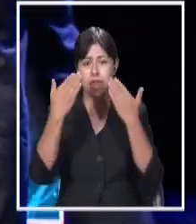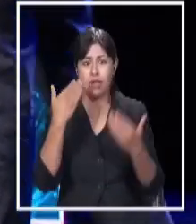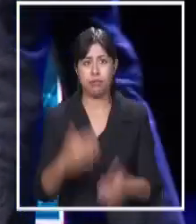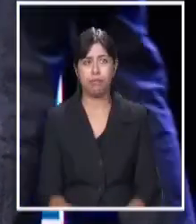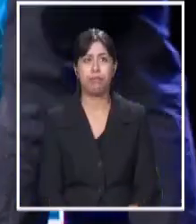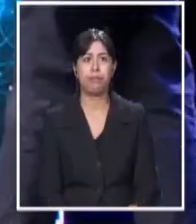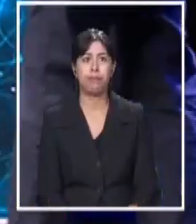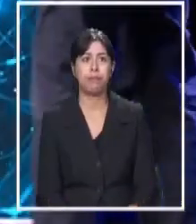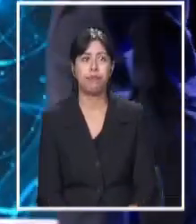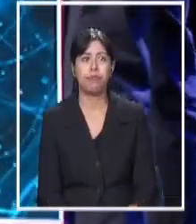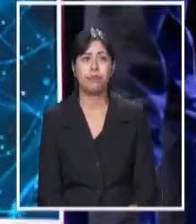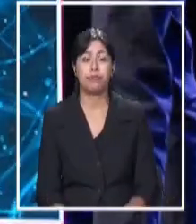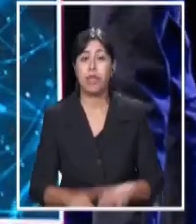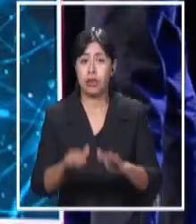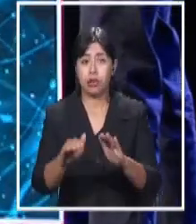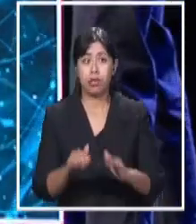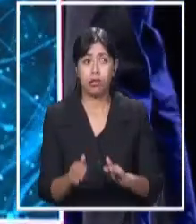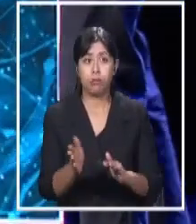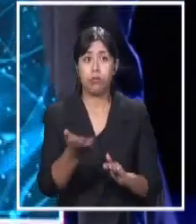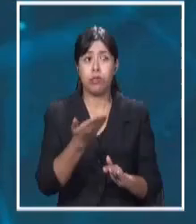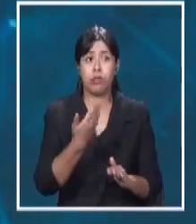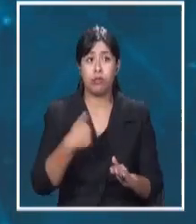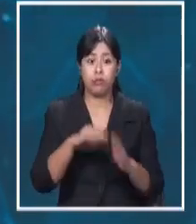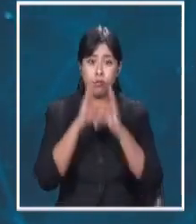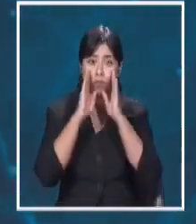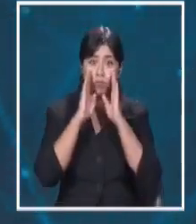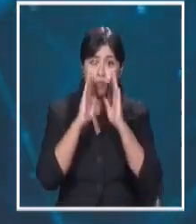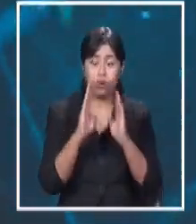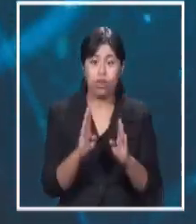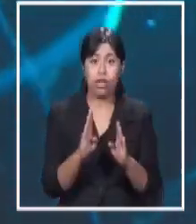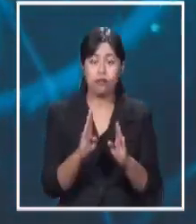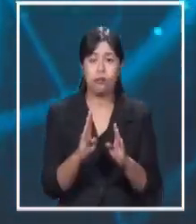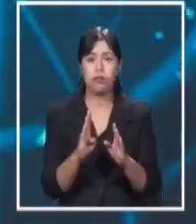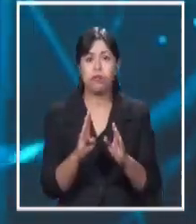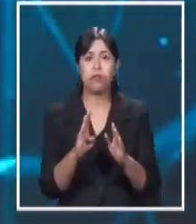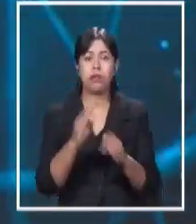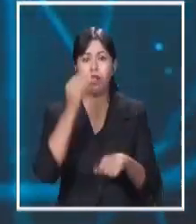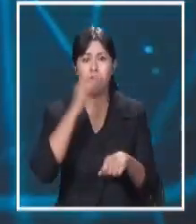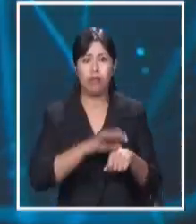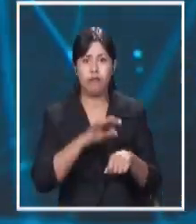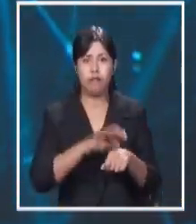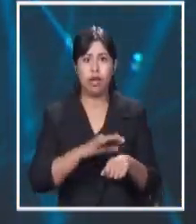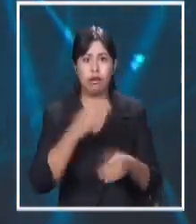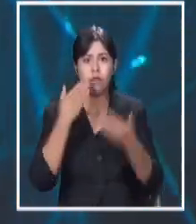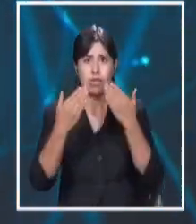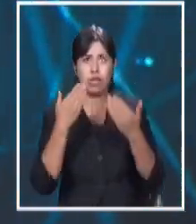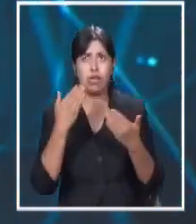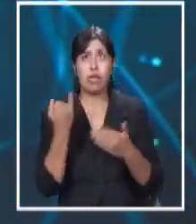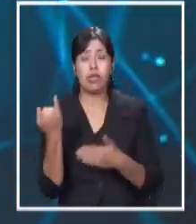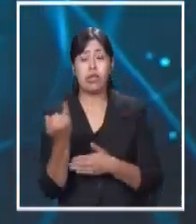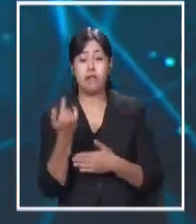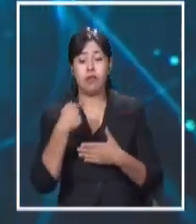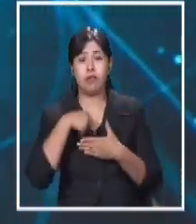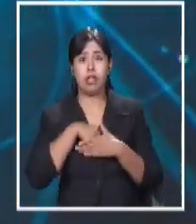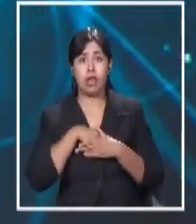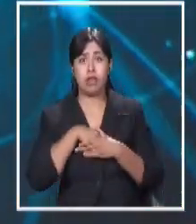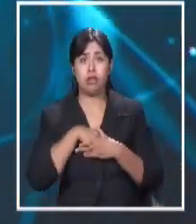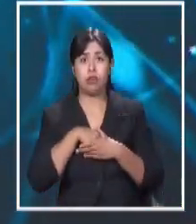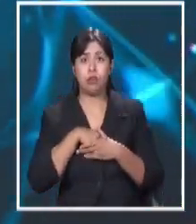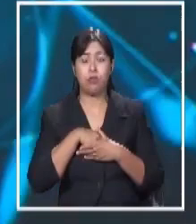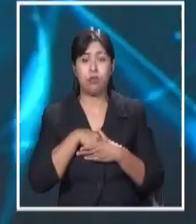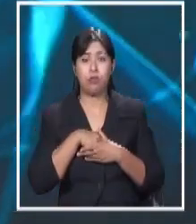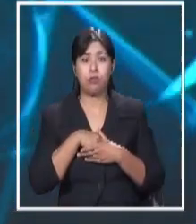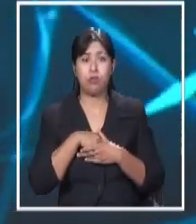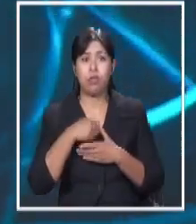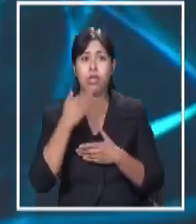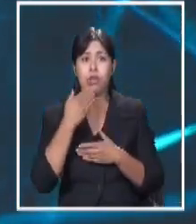Al mismo tiempo, este foco en las enfermedades mentales como individuales, que vienen desde adentro,